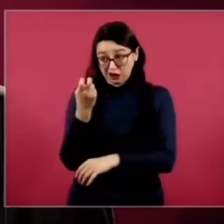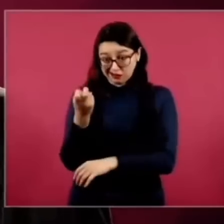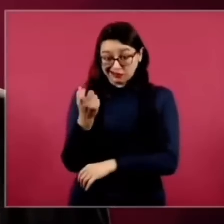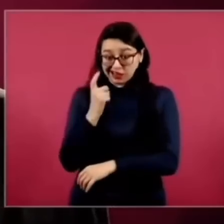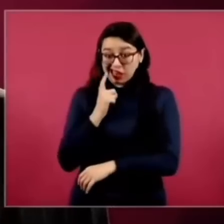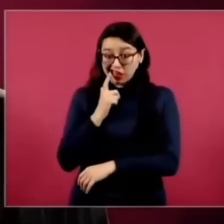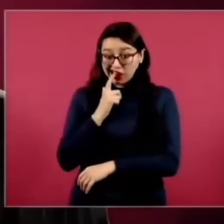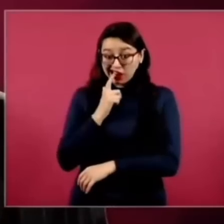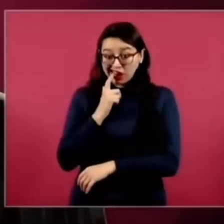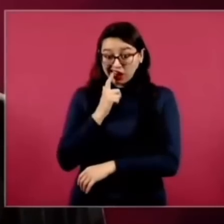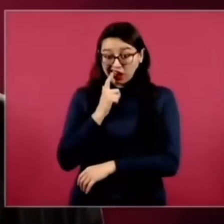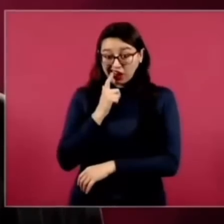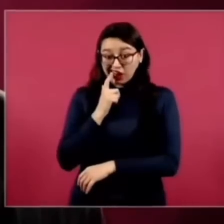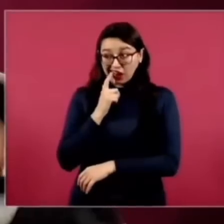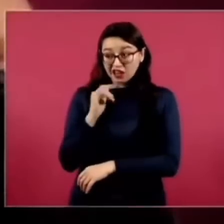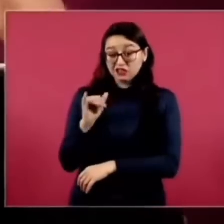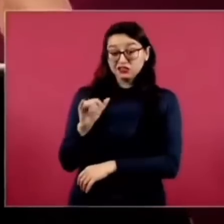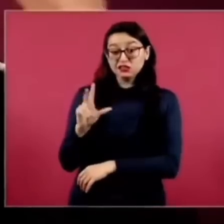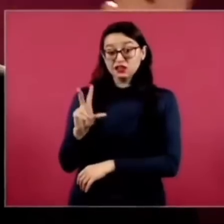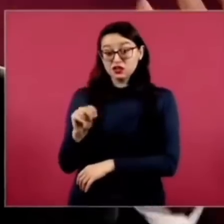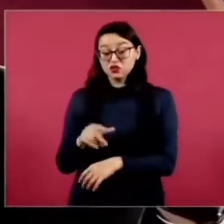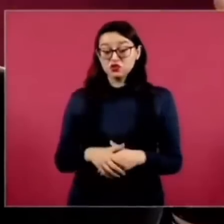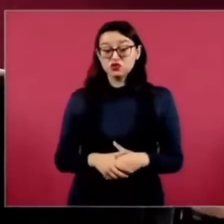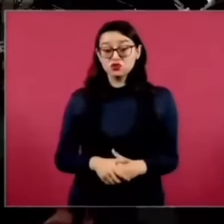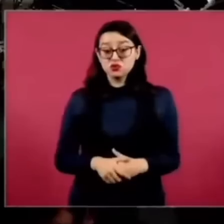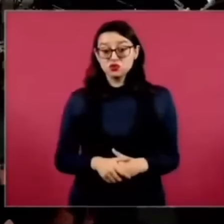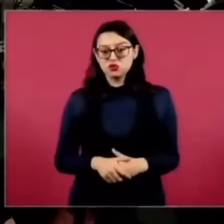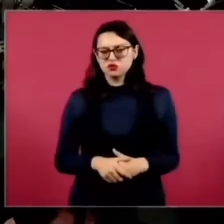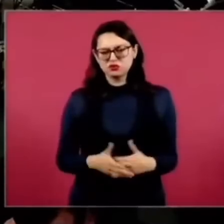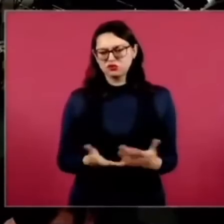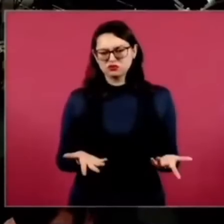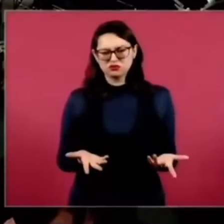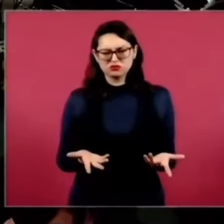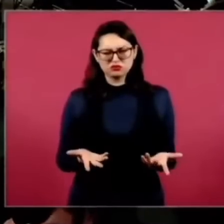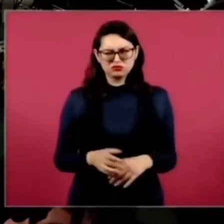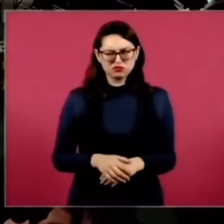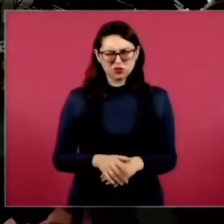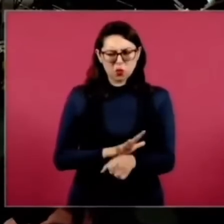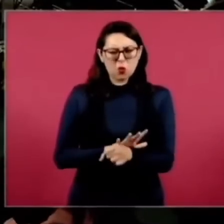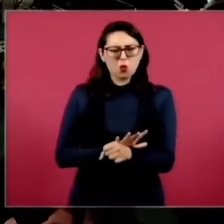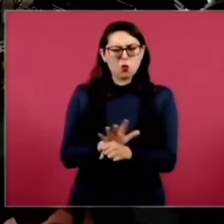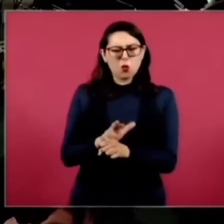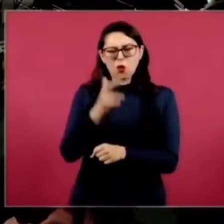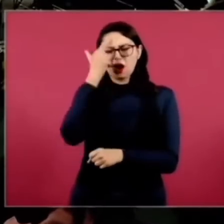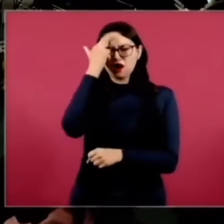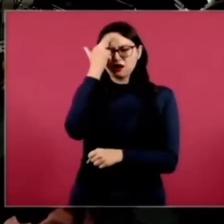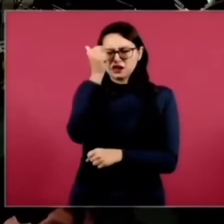Tanto tiempo, que cuesta mucho el estudio,